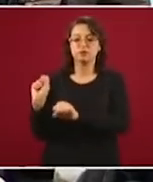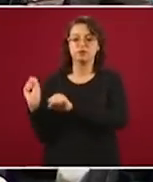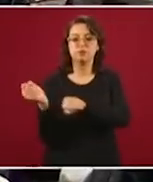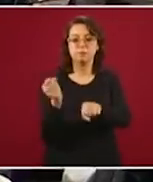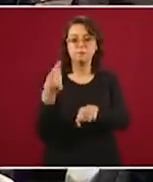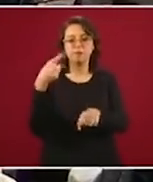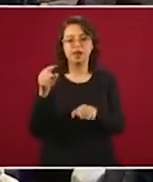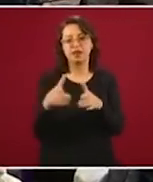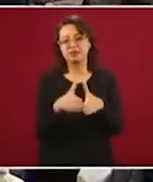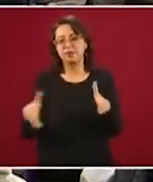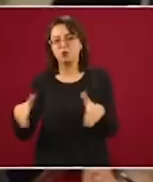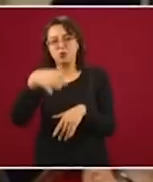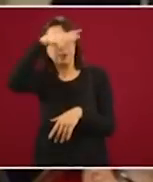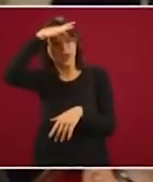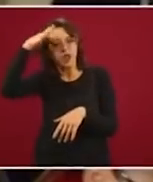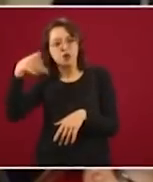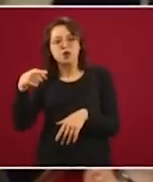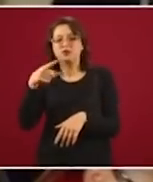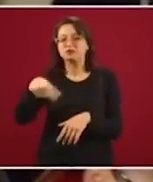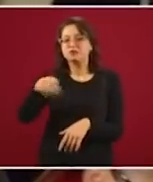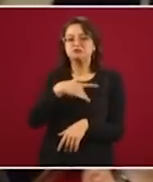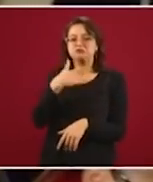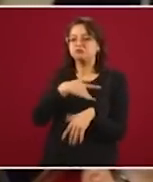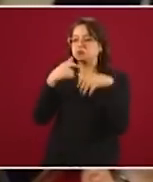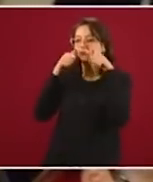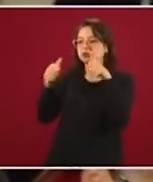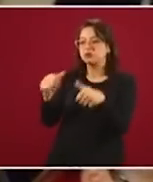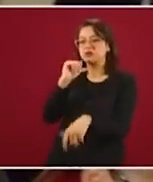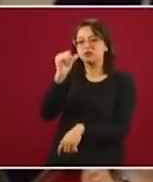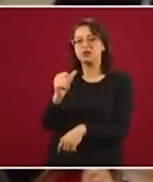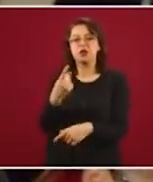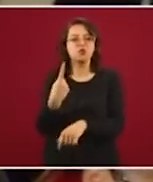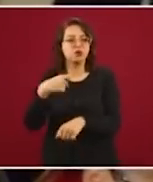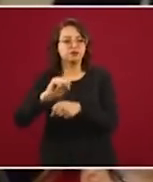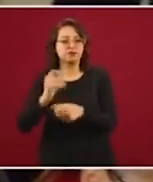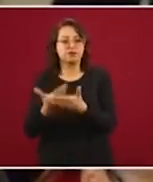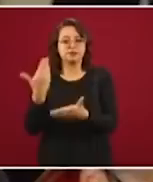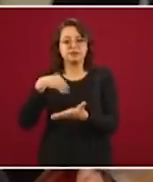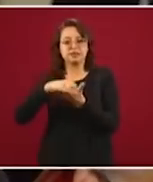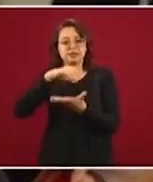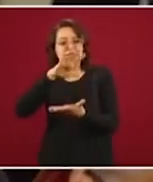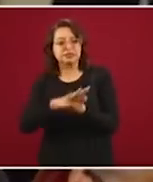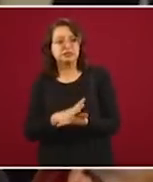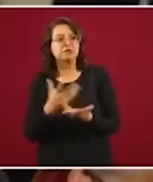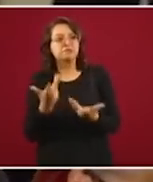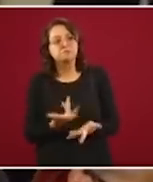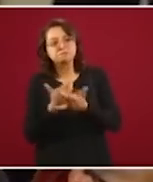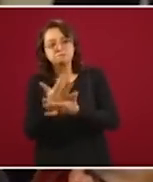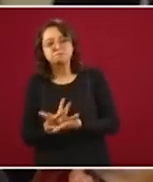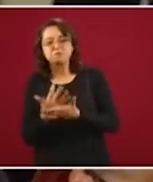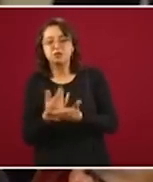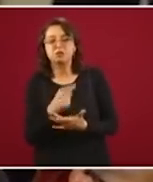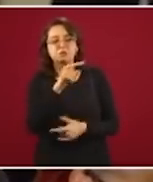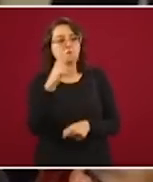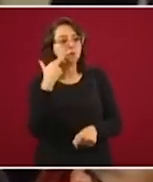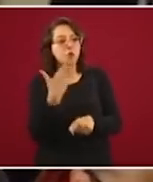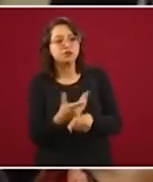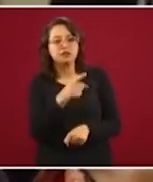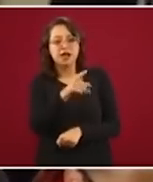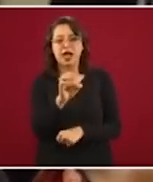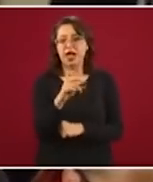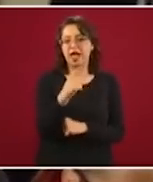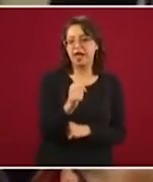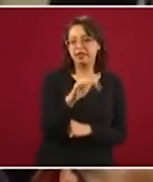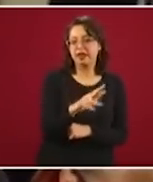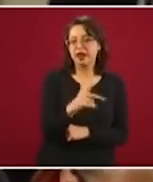verano. Se han sentido no atendidos, incluso tuvieron una cita la semana pasada y no fueron atendidos por el comisionado Edgar